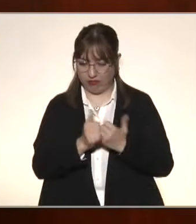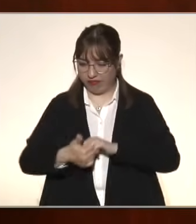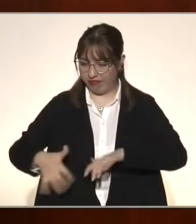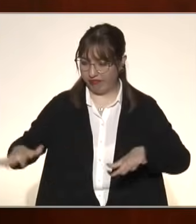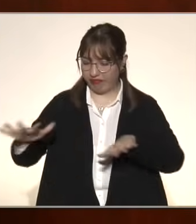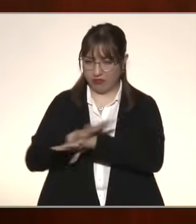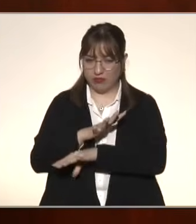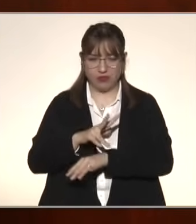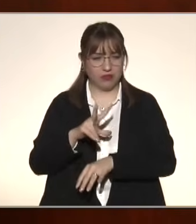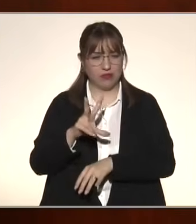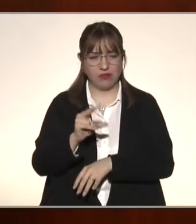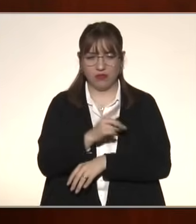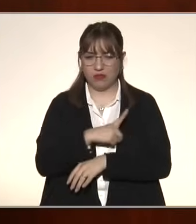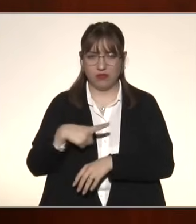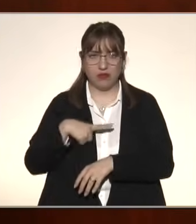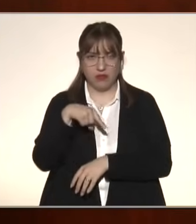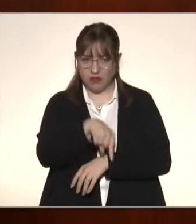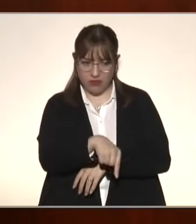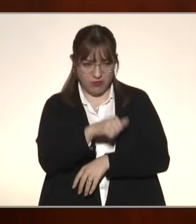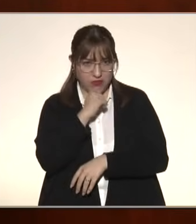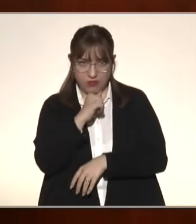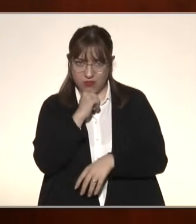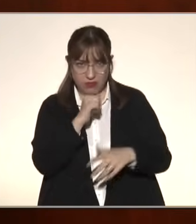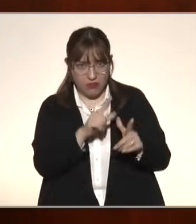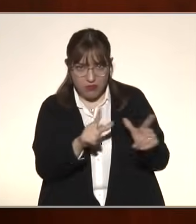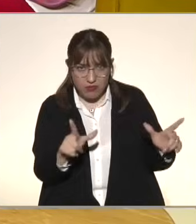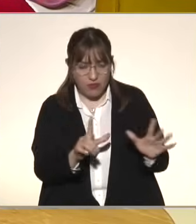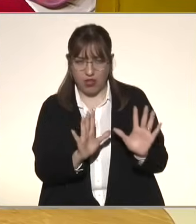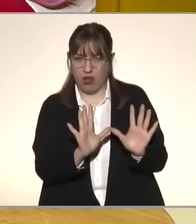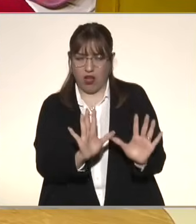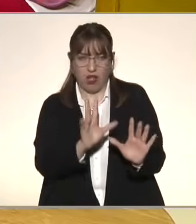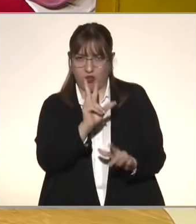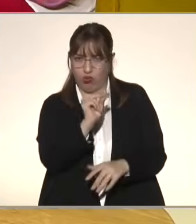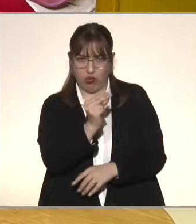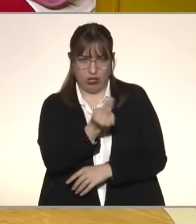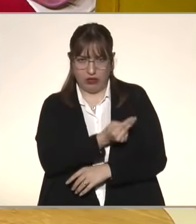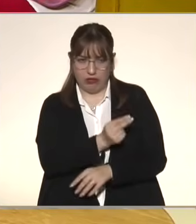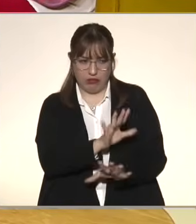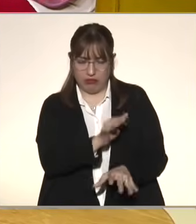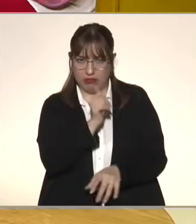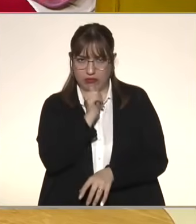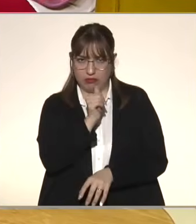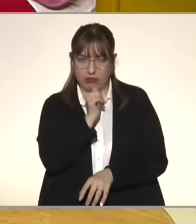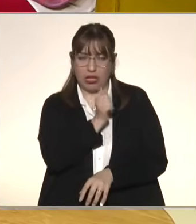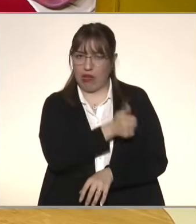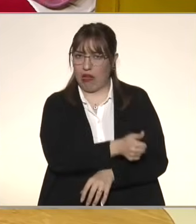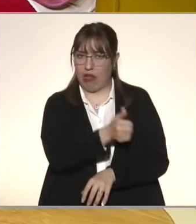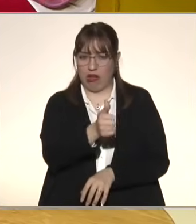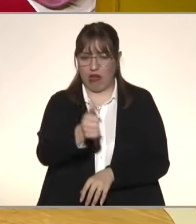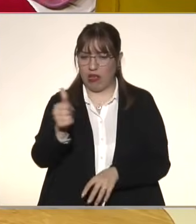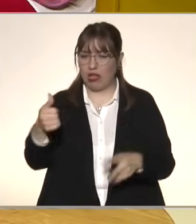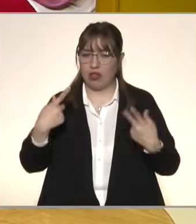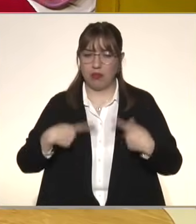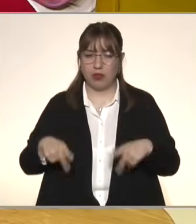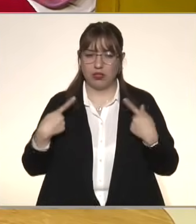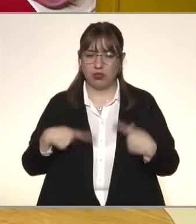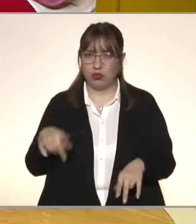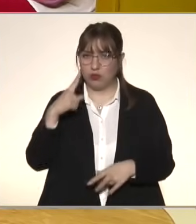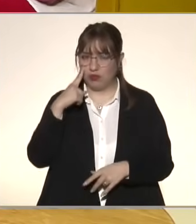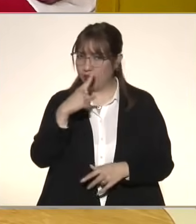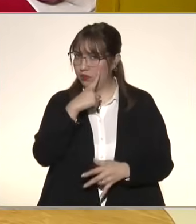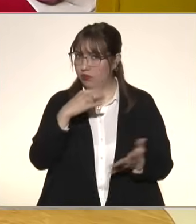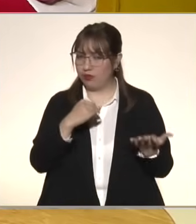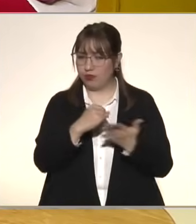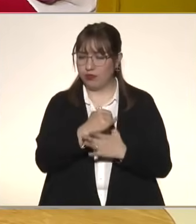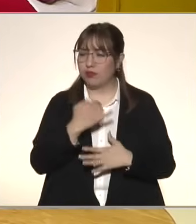una percepción que aún no están listos, pues también es una manera de agredir. Entonces, cada quien. ¿Tú qué nos